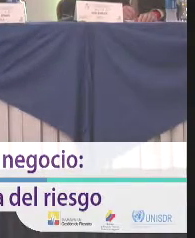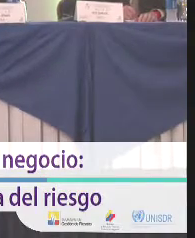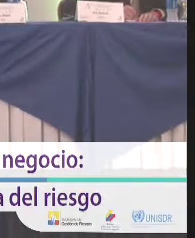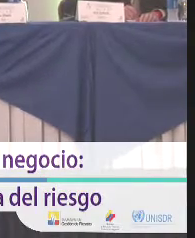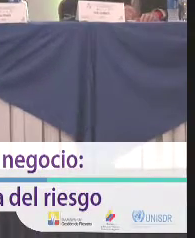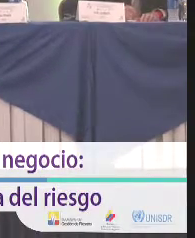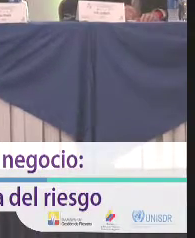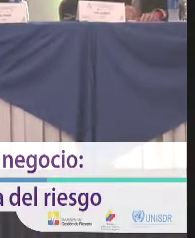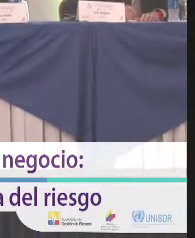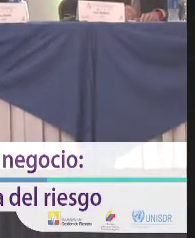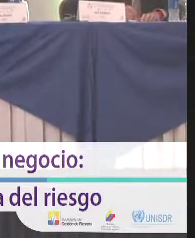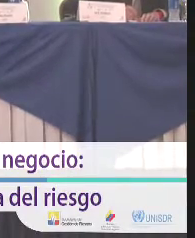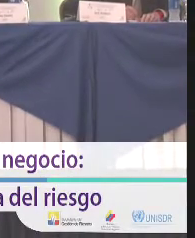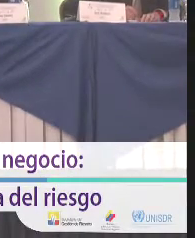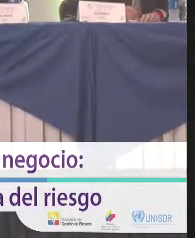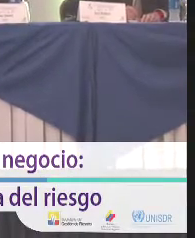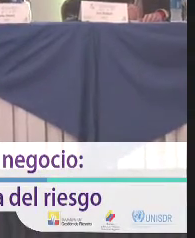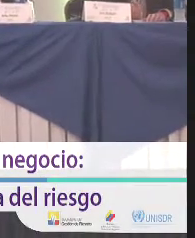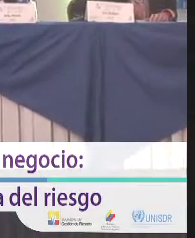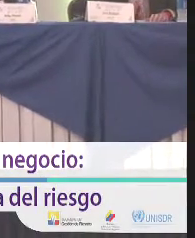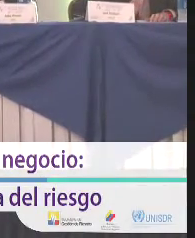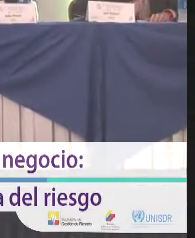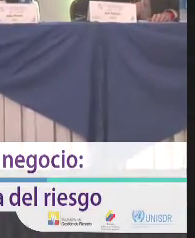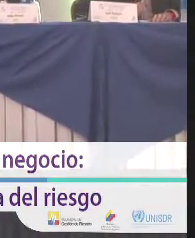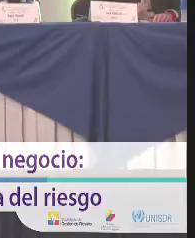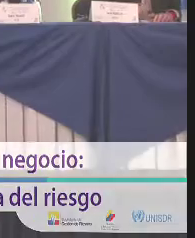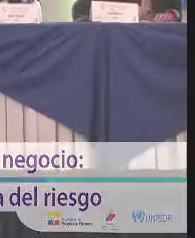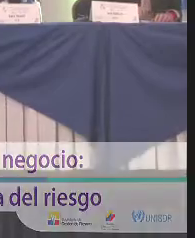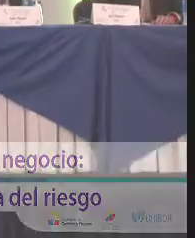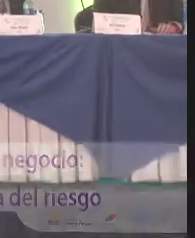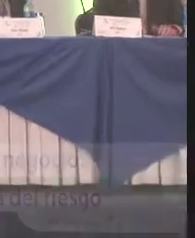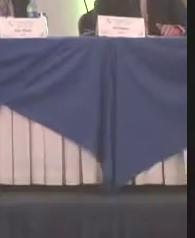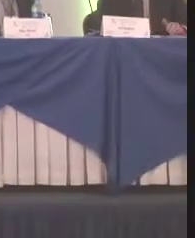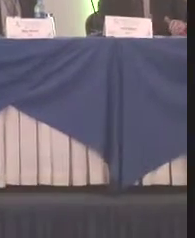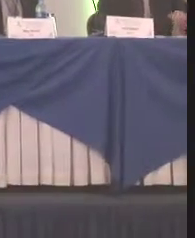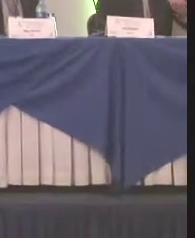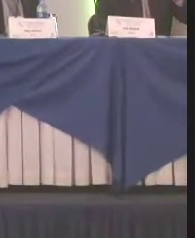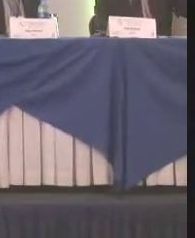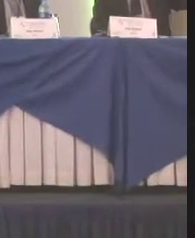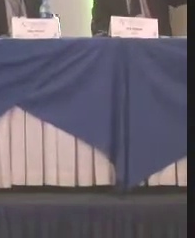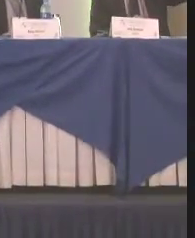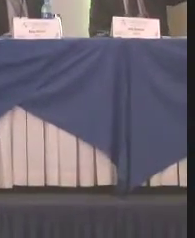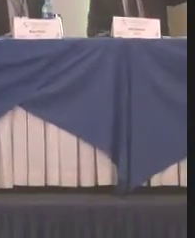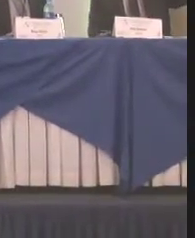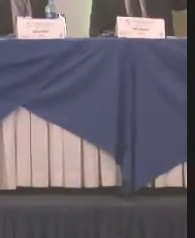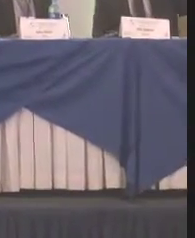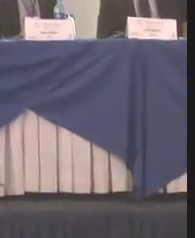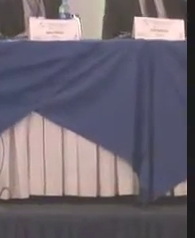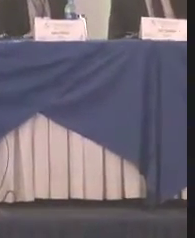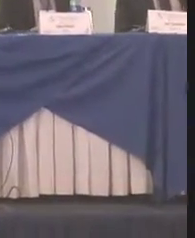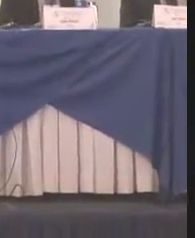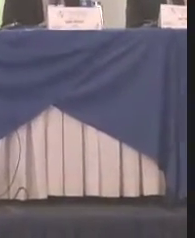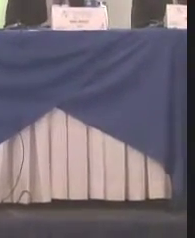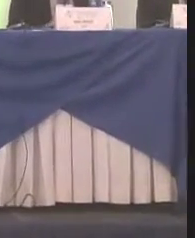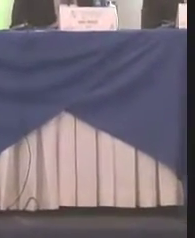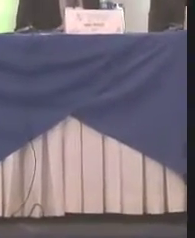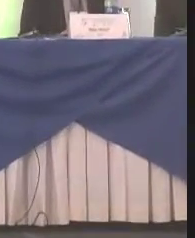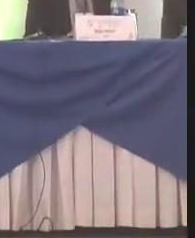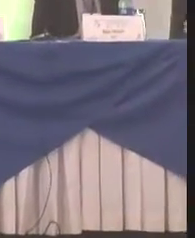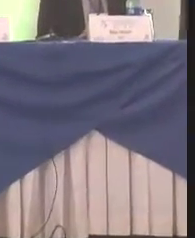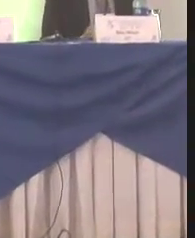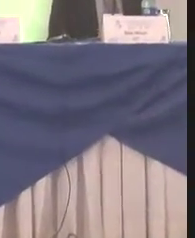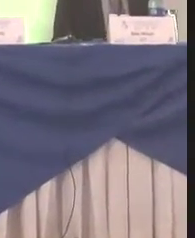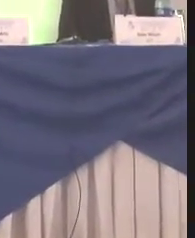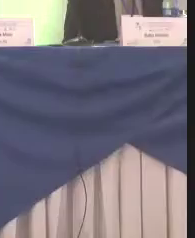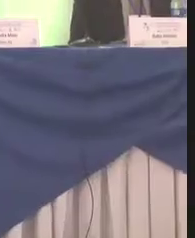otras perspectivas. Las perspectivas que vamos a ver están construidas más en una dimensión un poco más